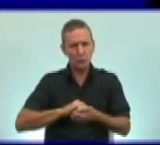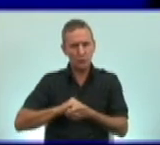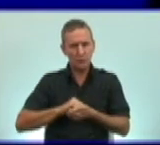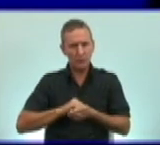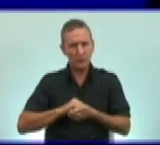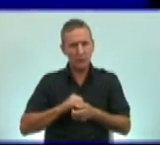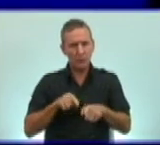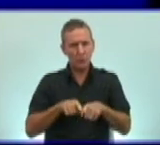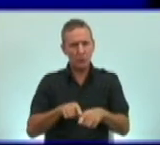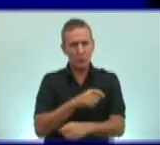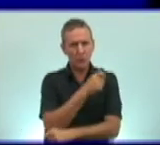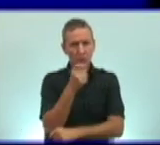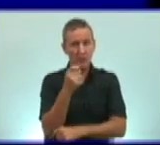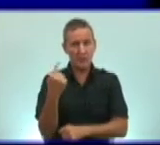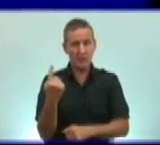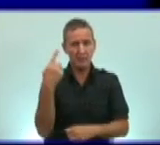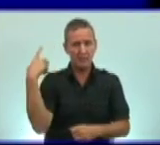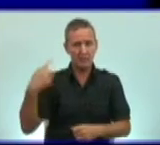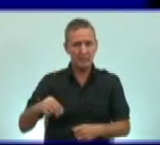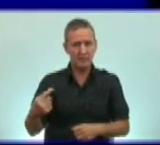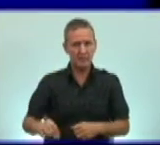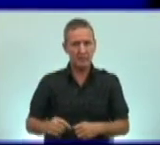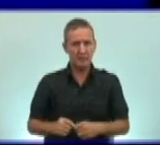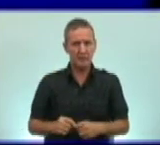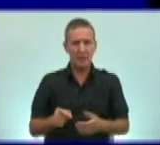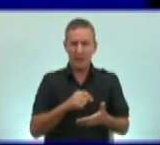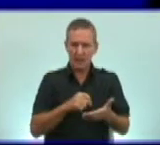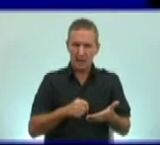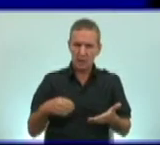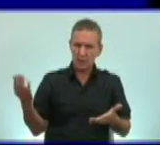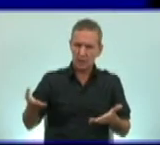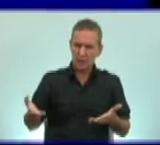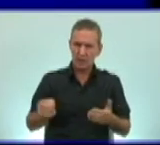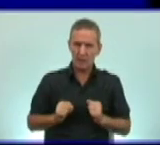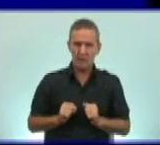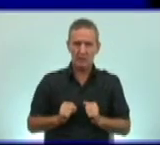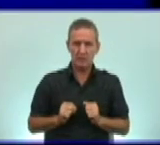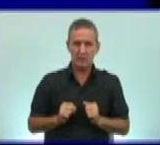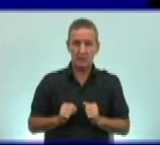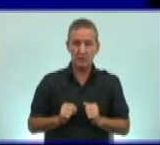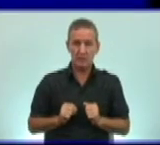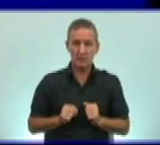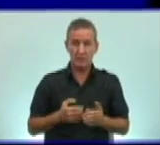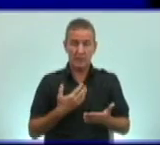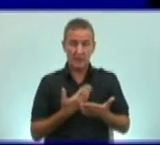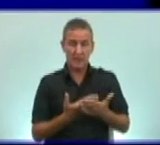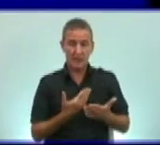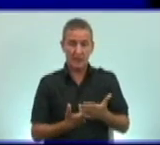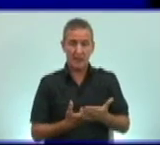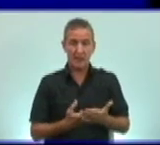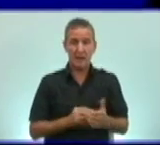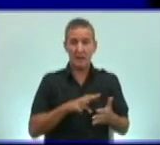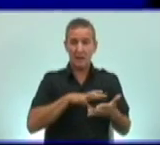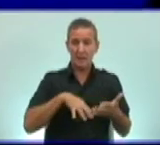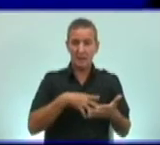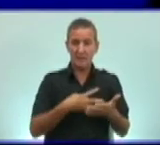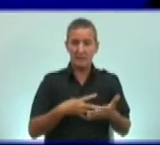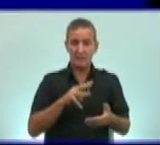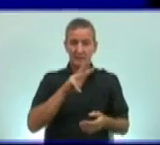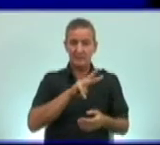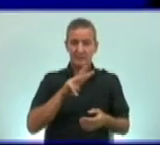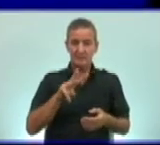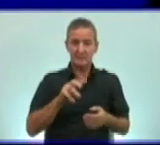primer ejercicio dice, y lo vamos a anotar rapidito, consulten la tabla 3.3 del libro de texto y